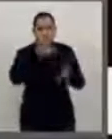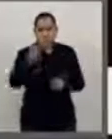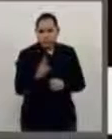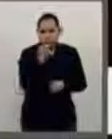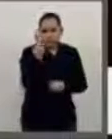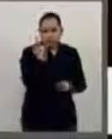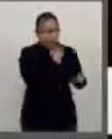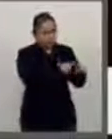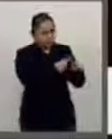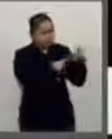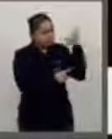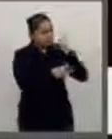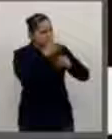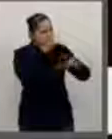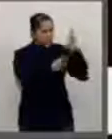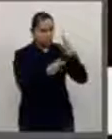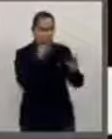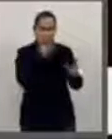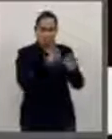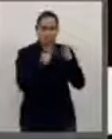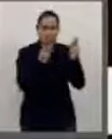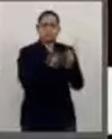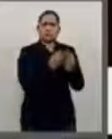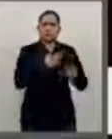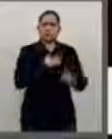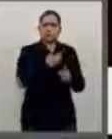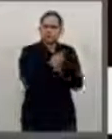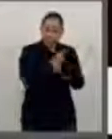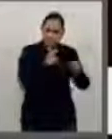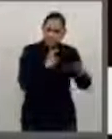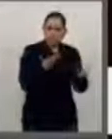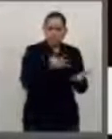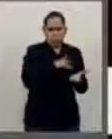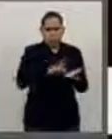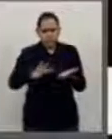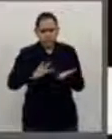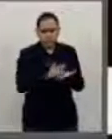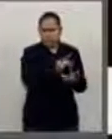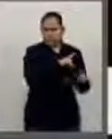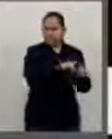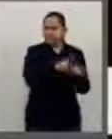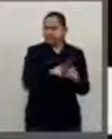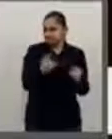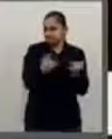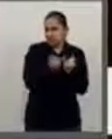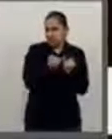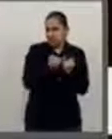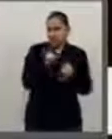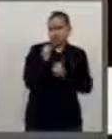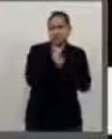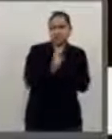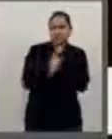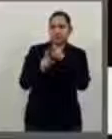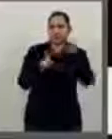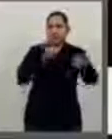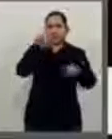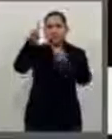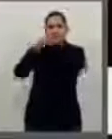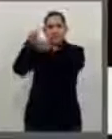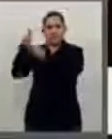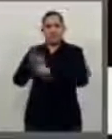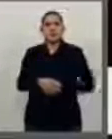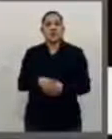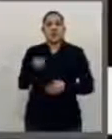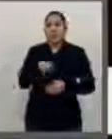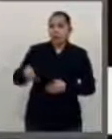con ideales como el de libertad y la solidaridad con los trabajadores del mundo. La imaginación al poder